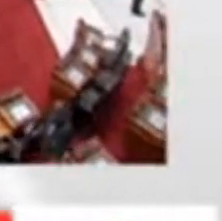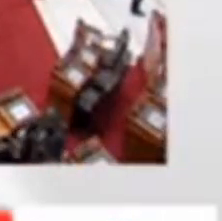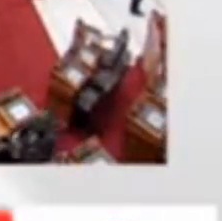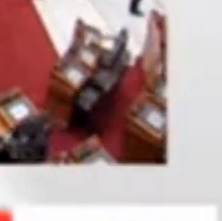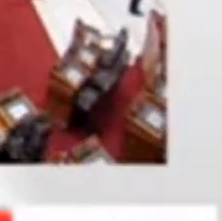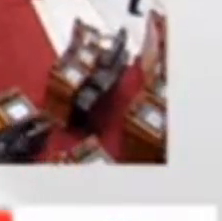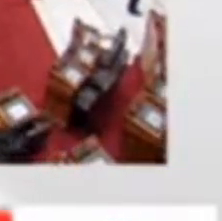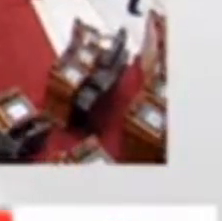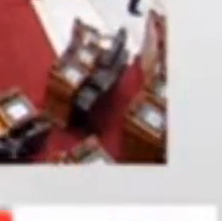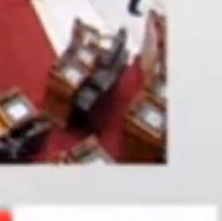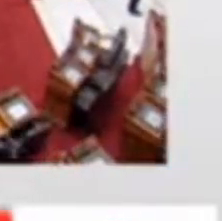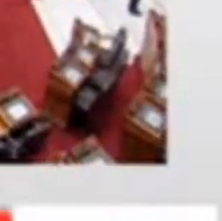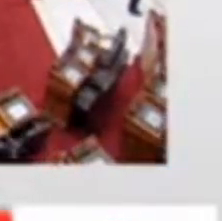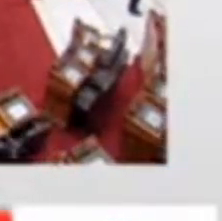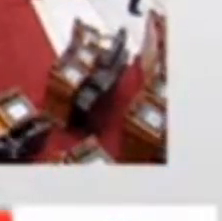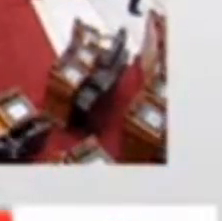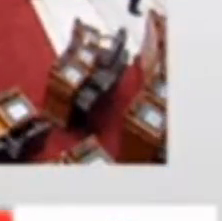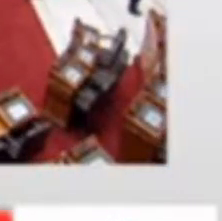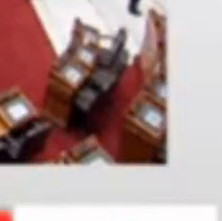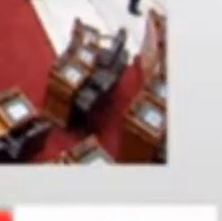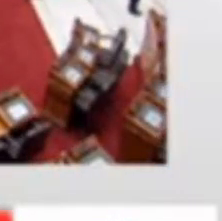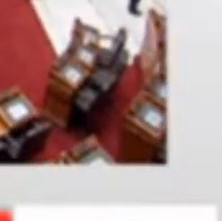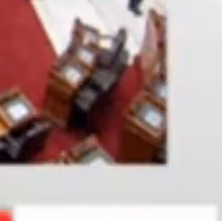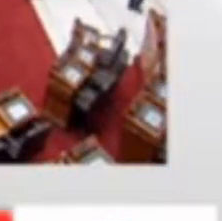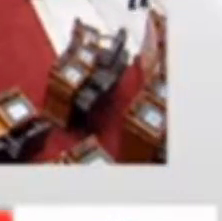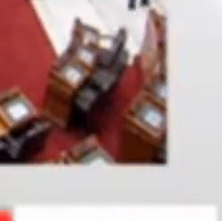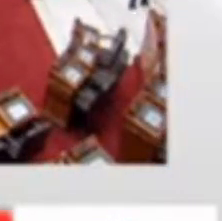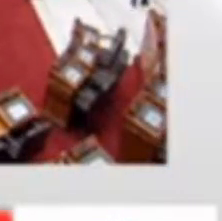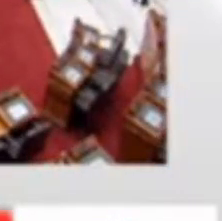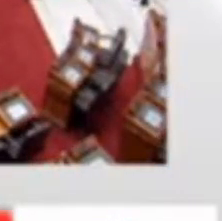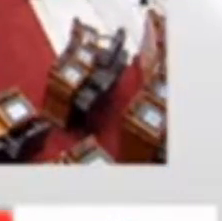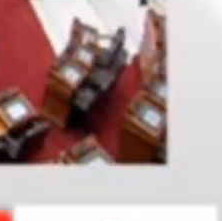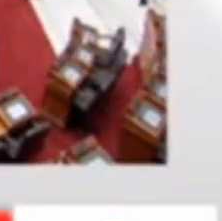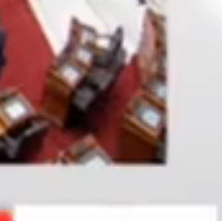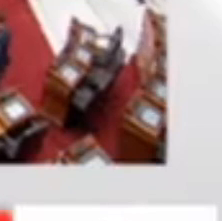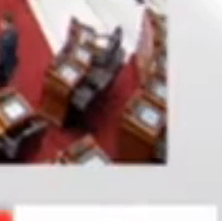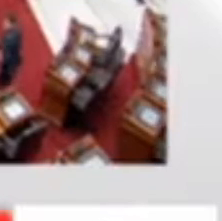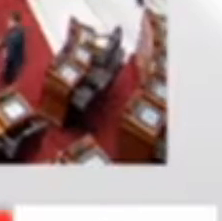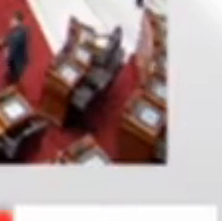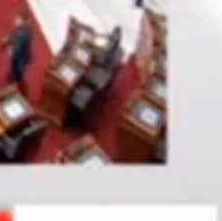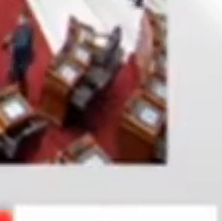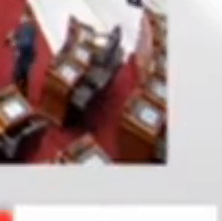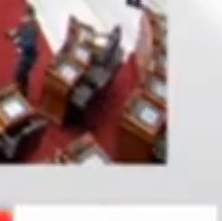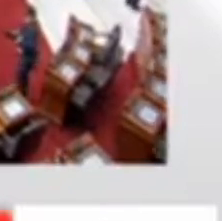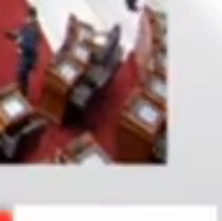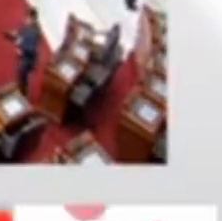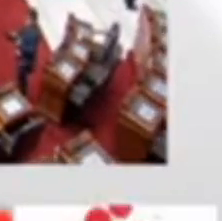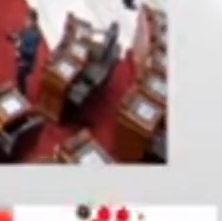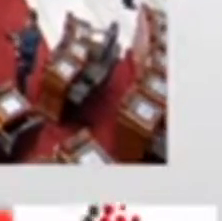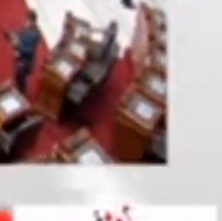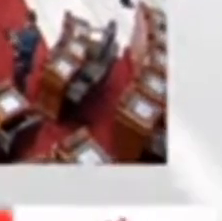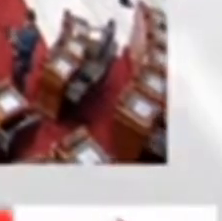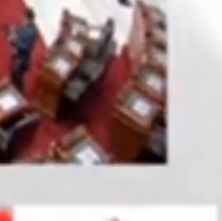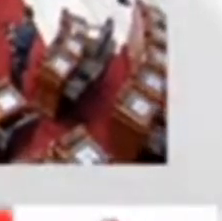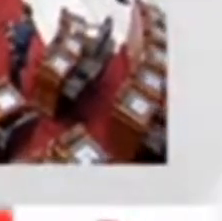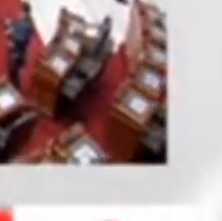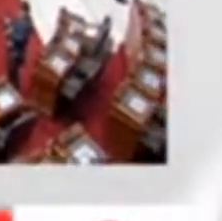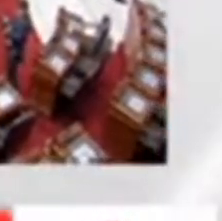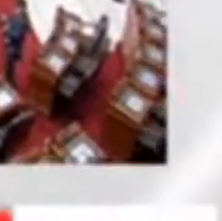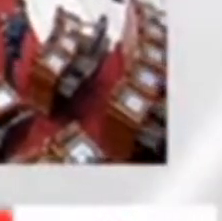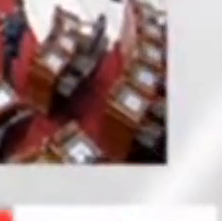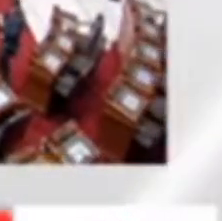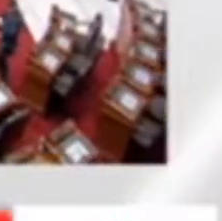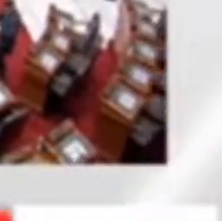María Taipe Coronado. Ellos son algunos, ¿no?, de los congresistas que juramentaron en quechua. También indicar que